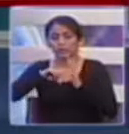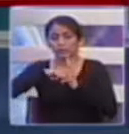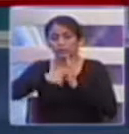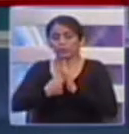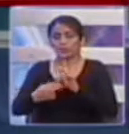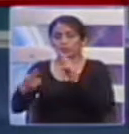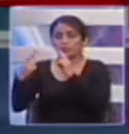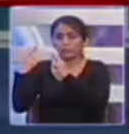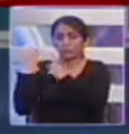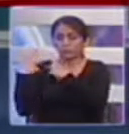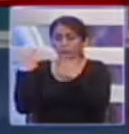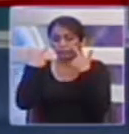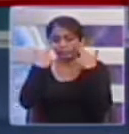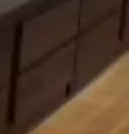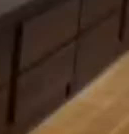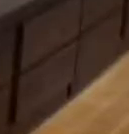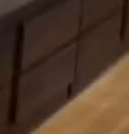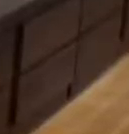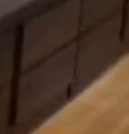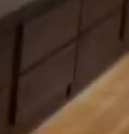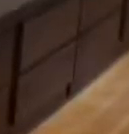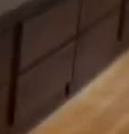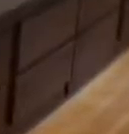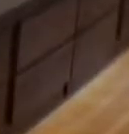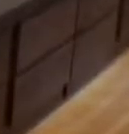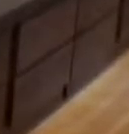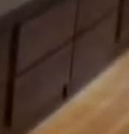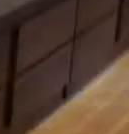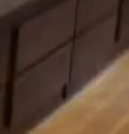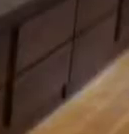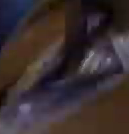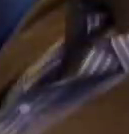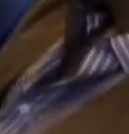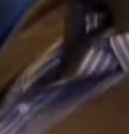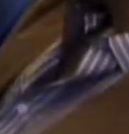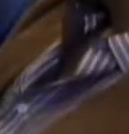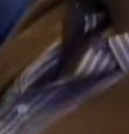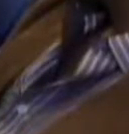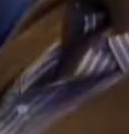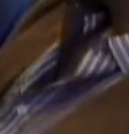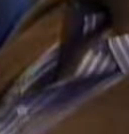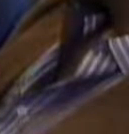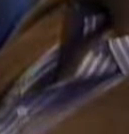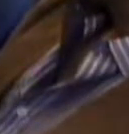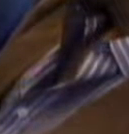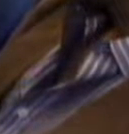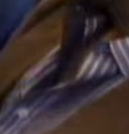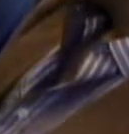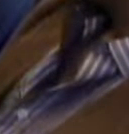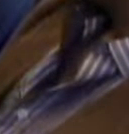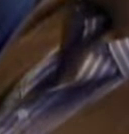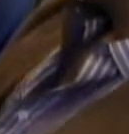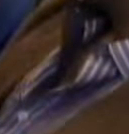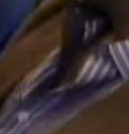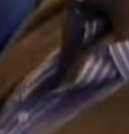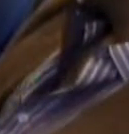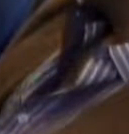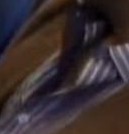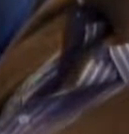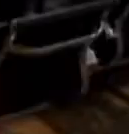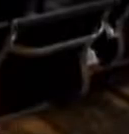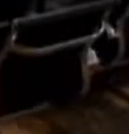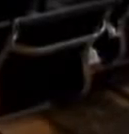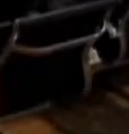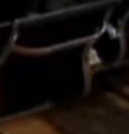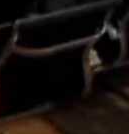Estado. Con la entrega de este informe que le tomó a la veeduría 6 meses realizarlo, el Pleno del Consejo de